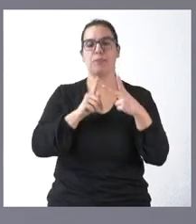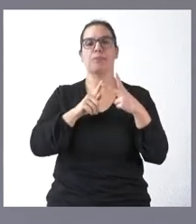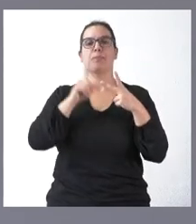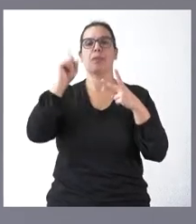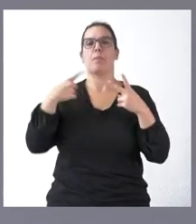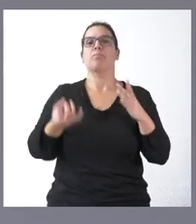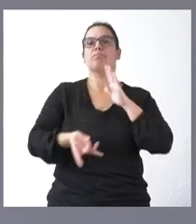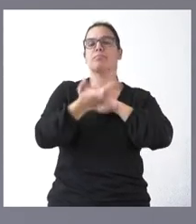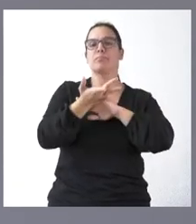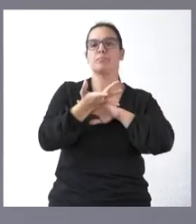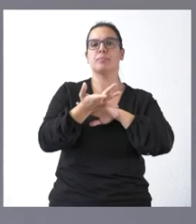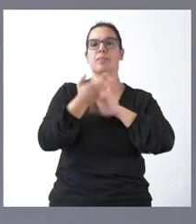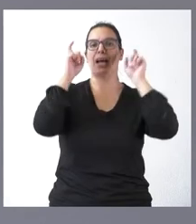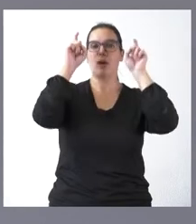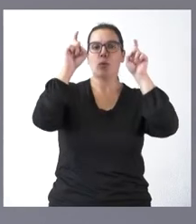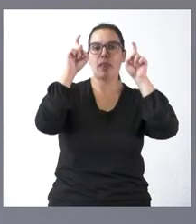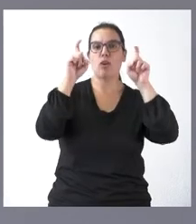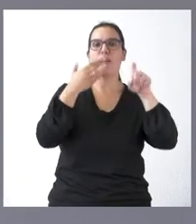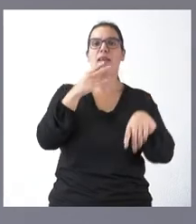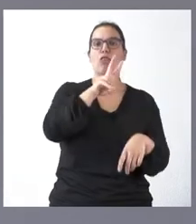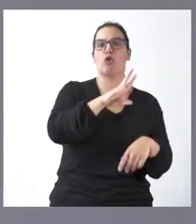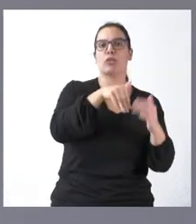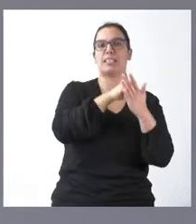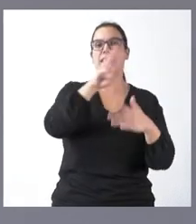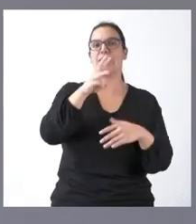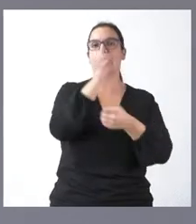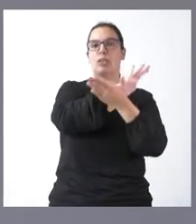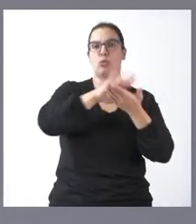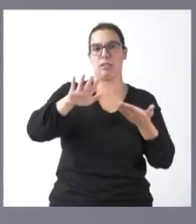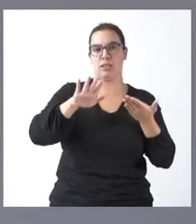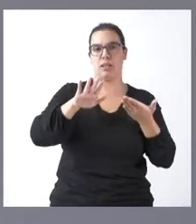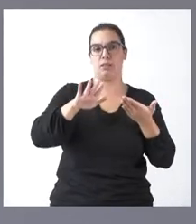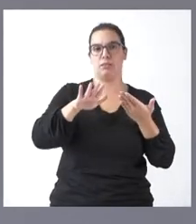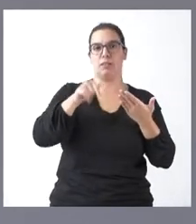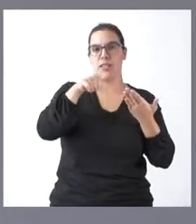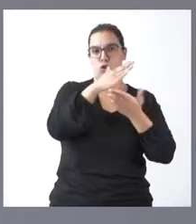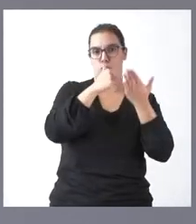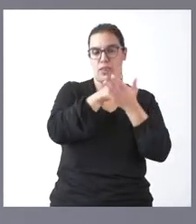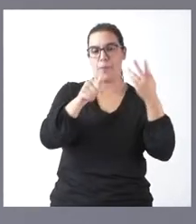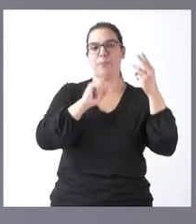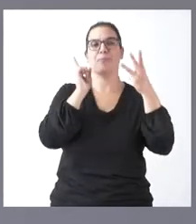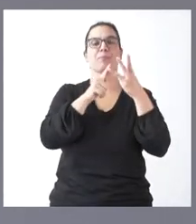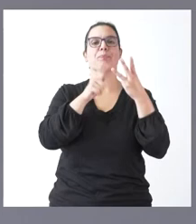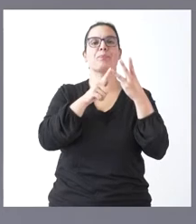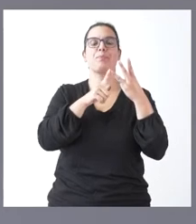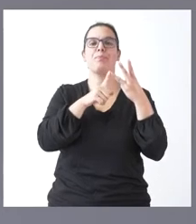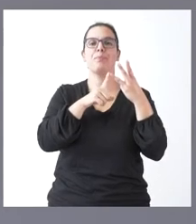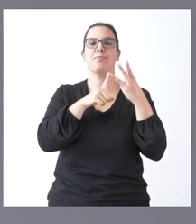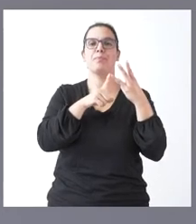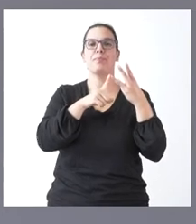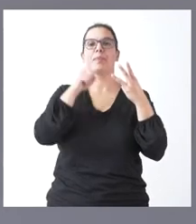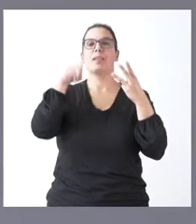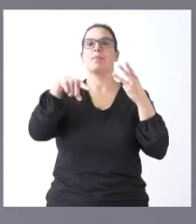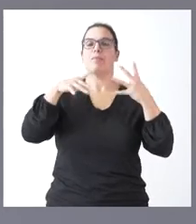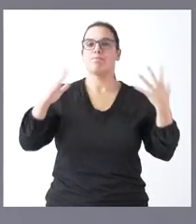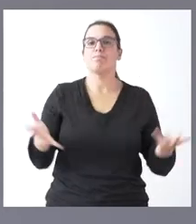en marcha la educación de dos a tres años gratuita en nuestra comunidad Autónoma se ha